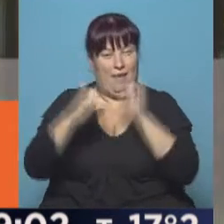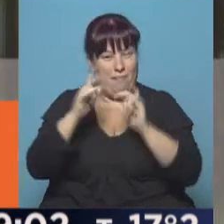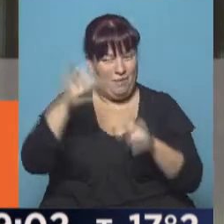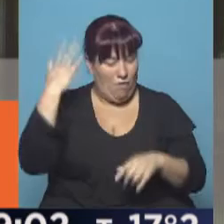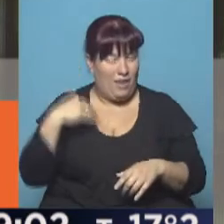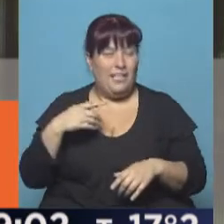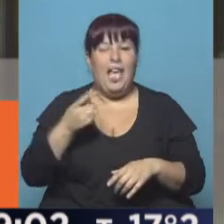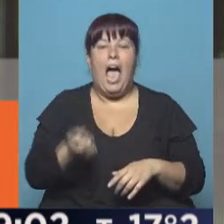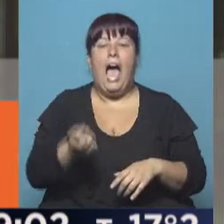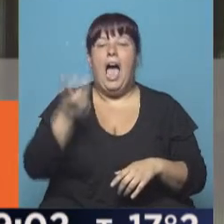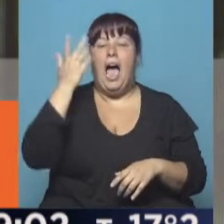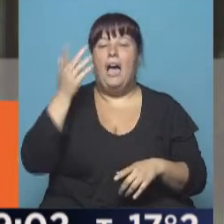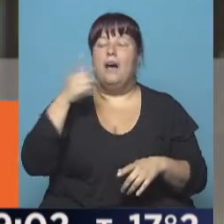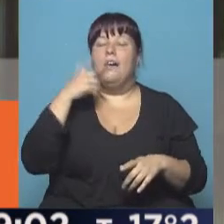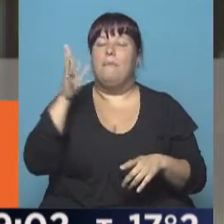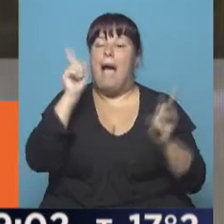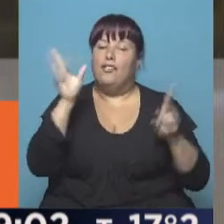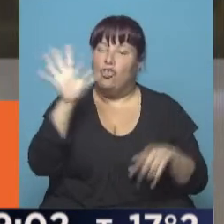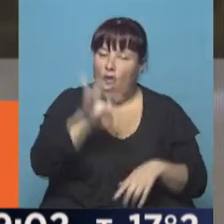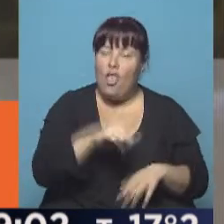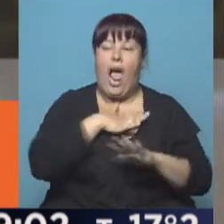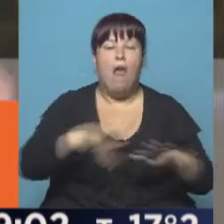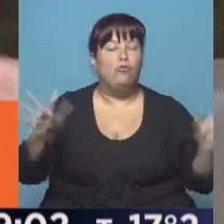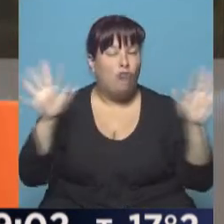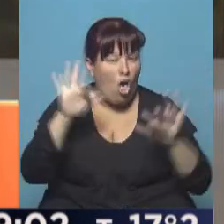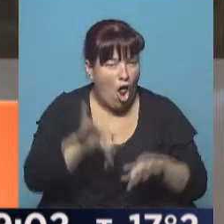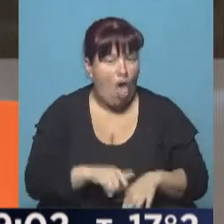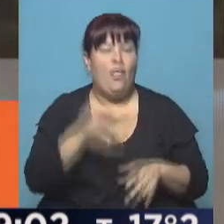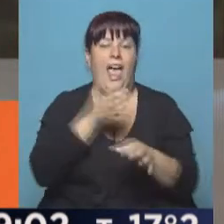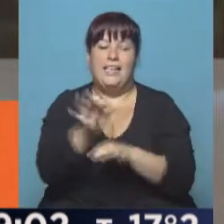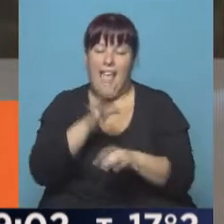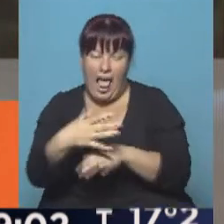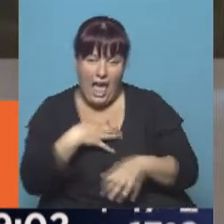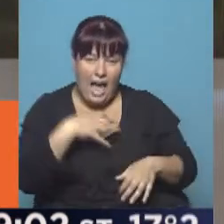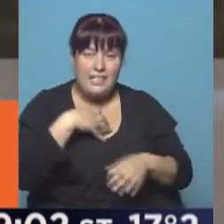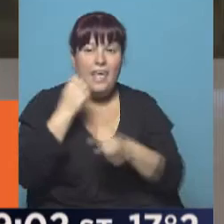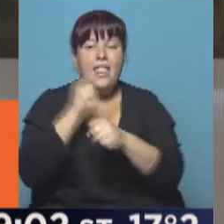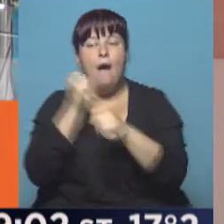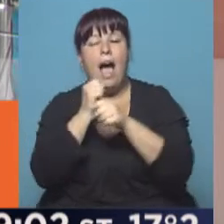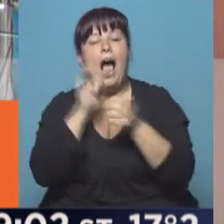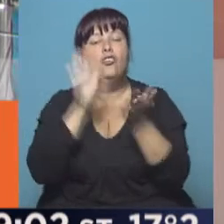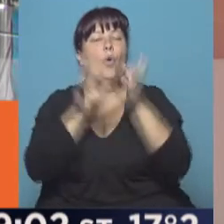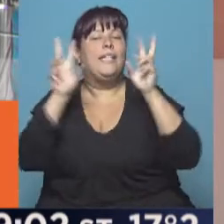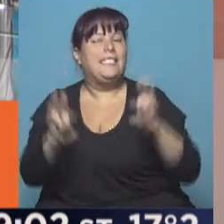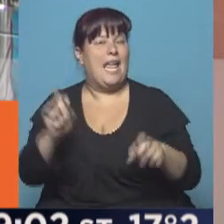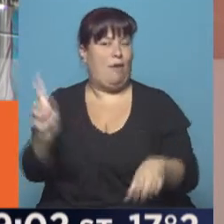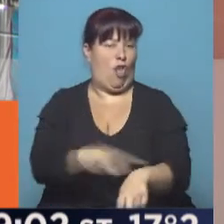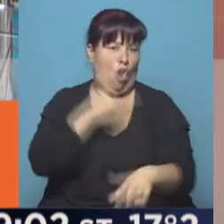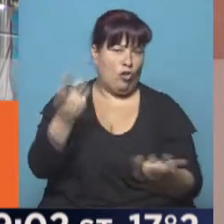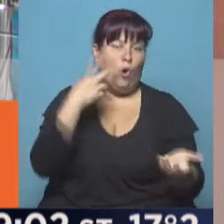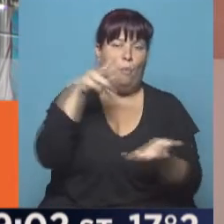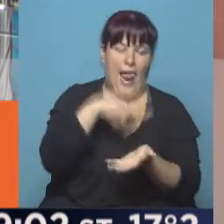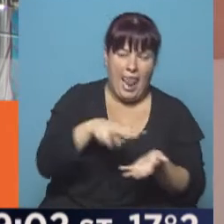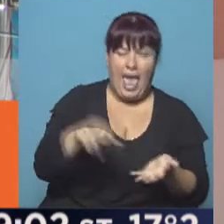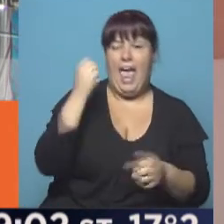algo que el aumento asisten todos los días que los chicos de todos los días que den clases que trabajen sobre cuestiones muy tradicionales cómo